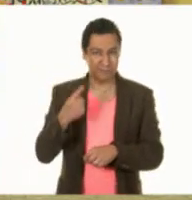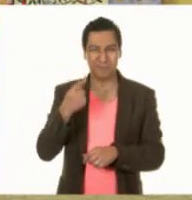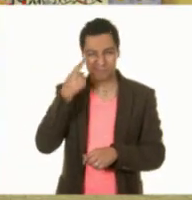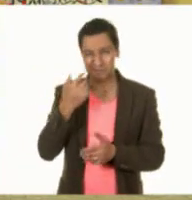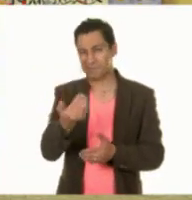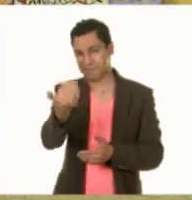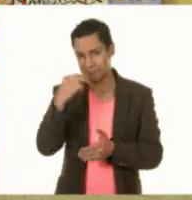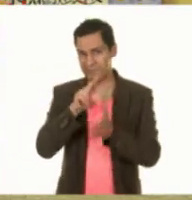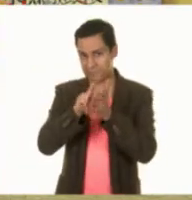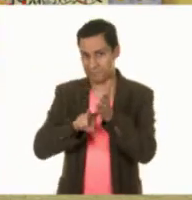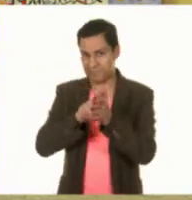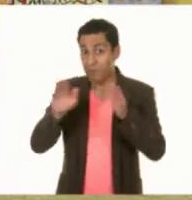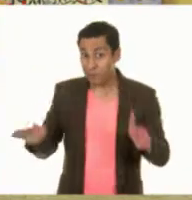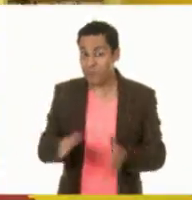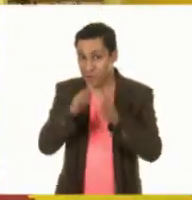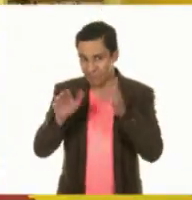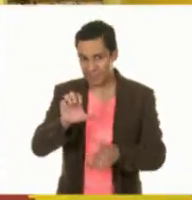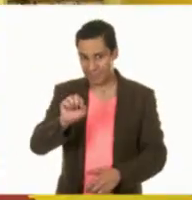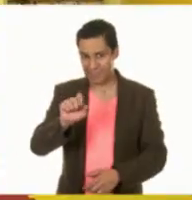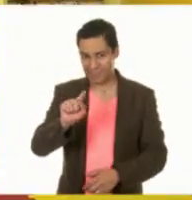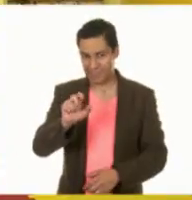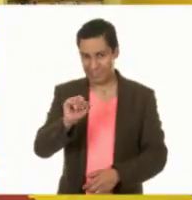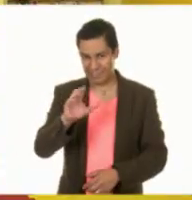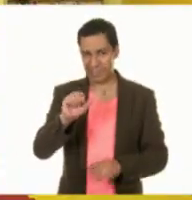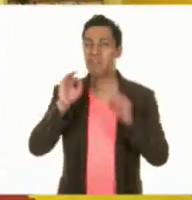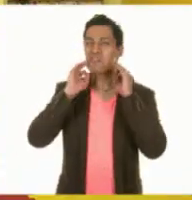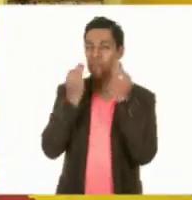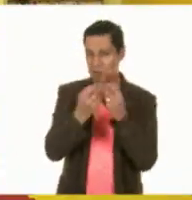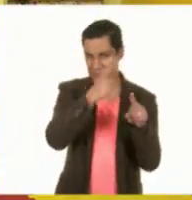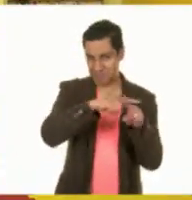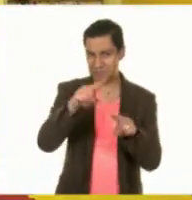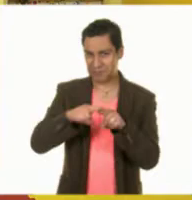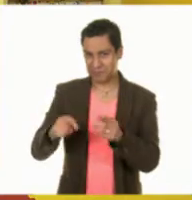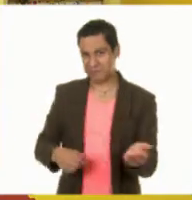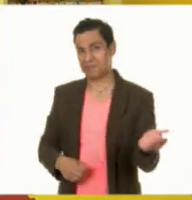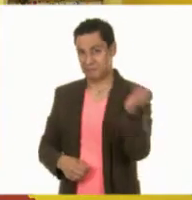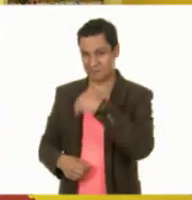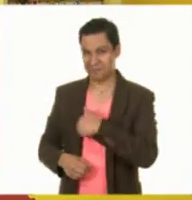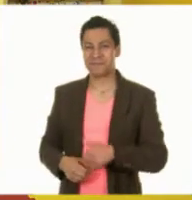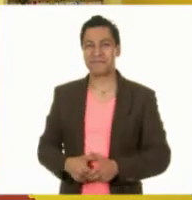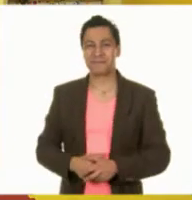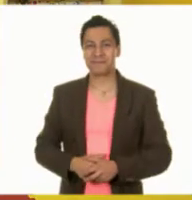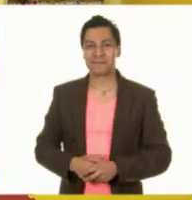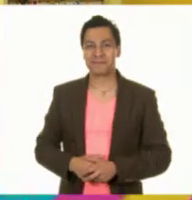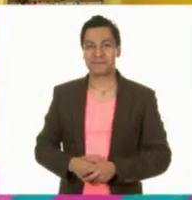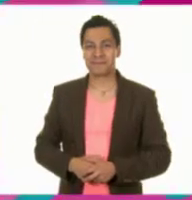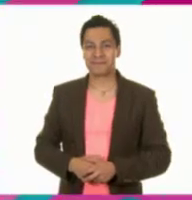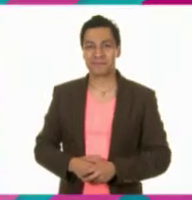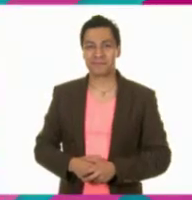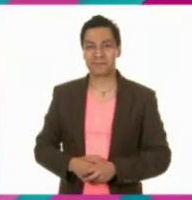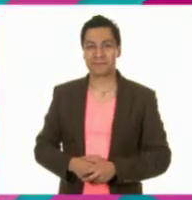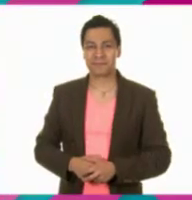de cómo fomentar la estética. Muy bien, disfrútenlo y te ganaste una estrellita.